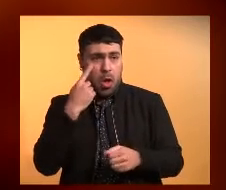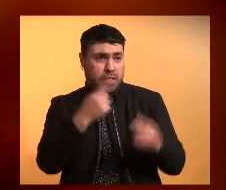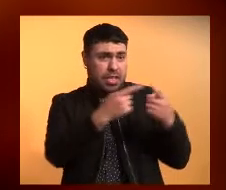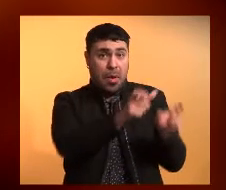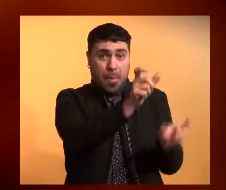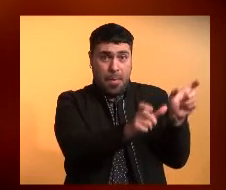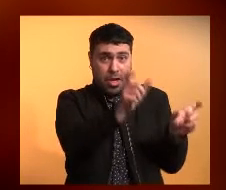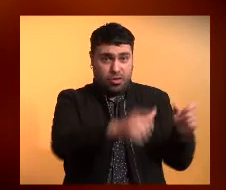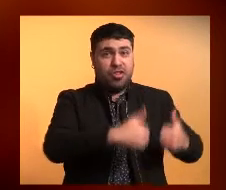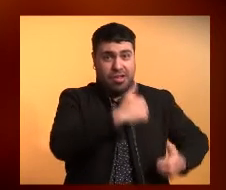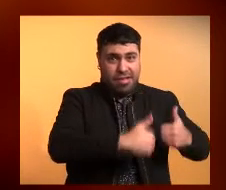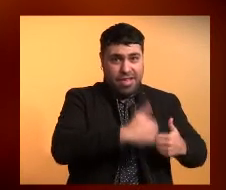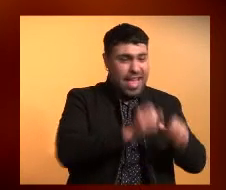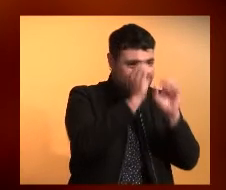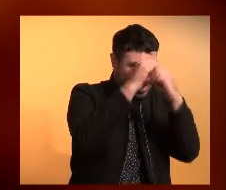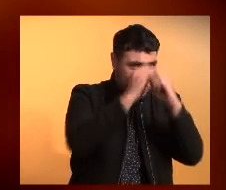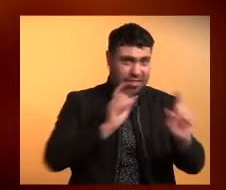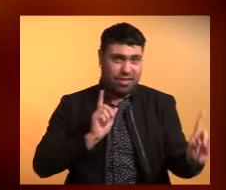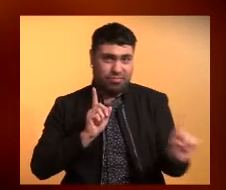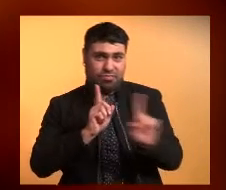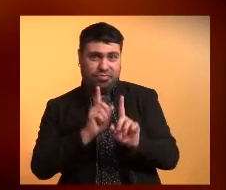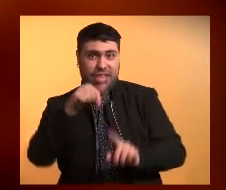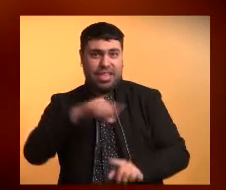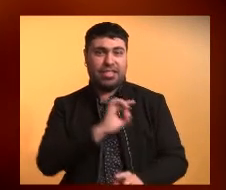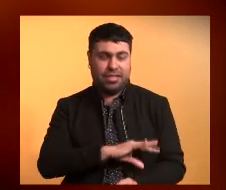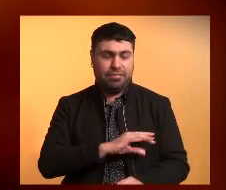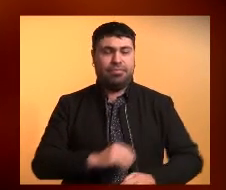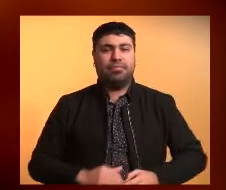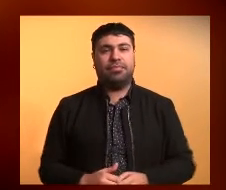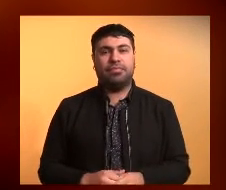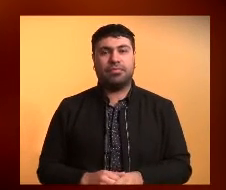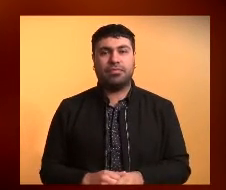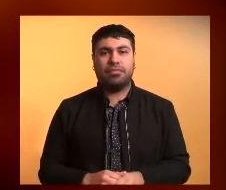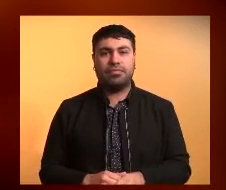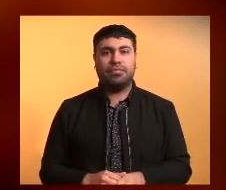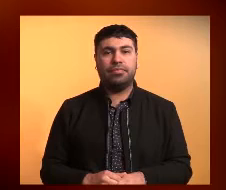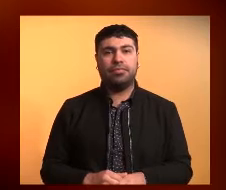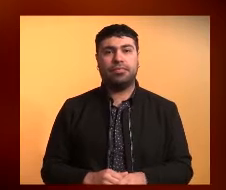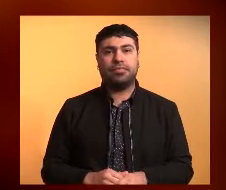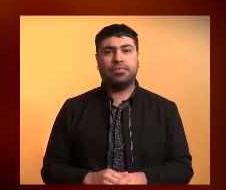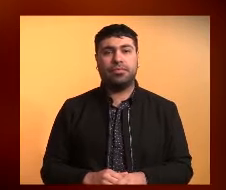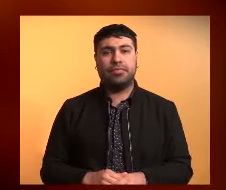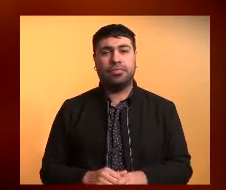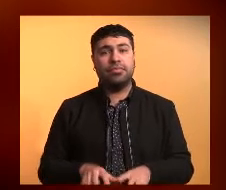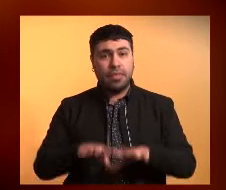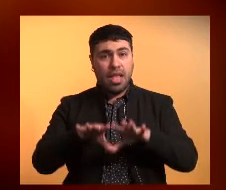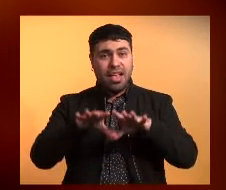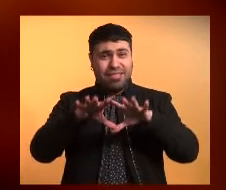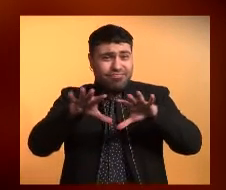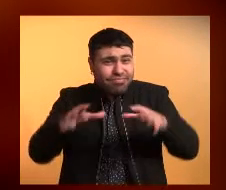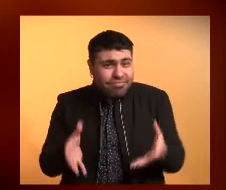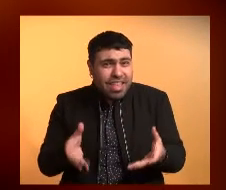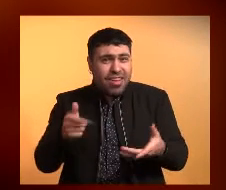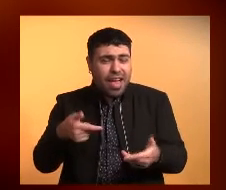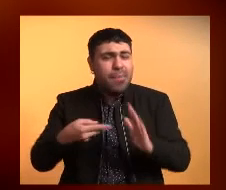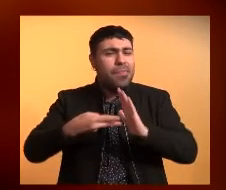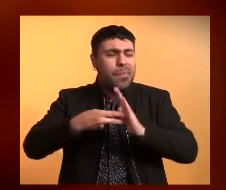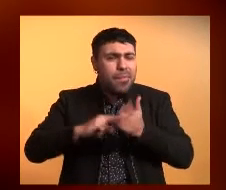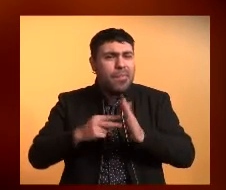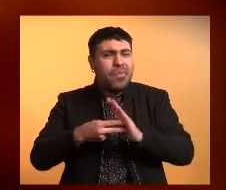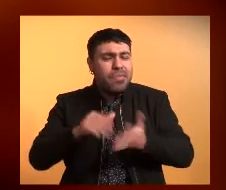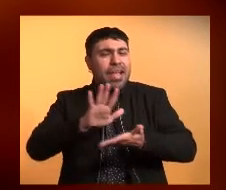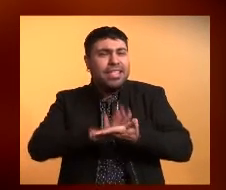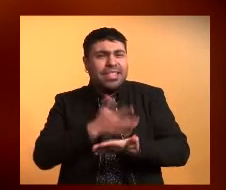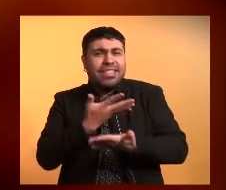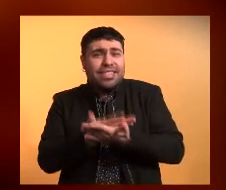han destacado en nuestro país. La actual crisis sanitaria nos ha impedido